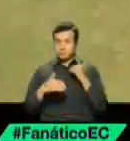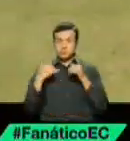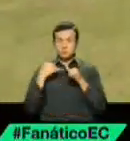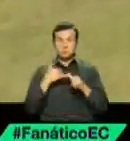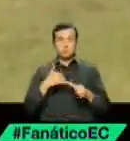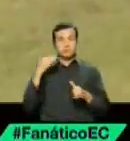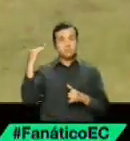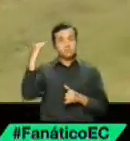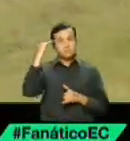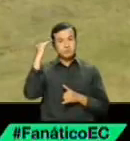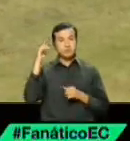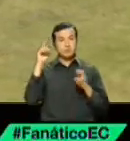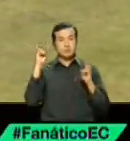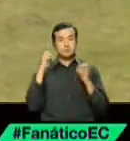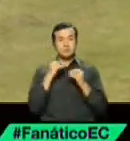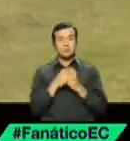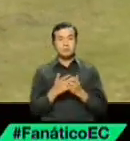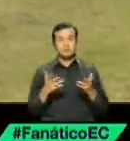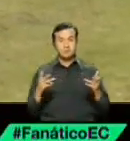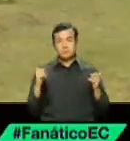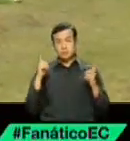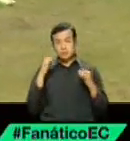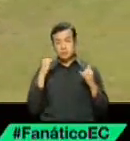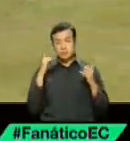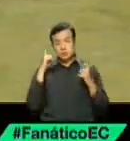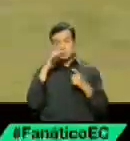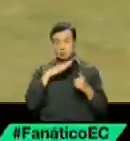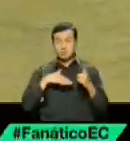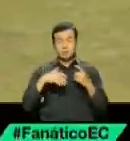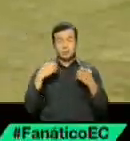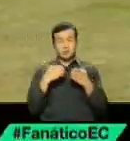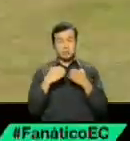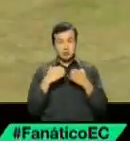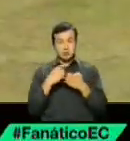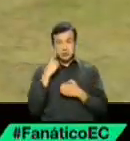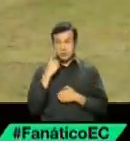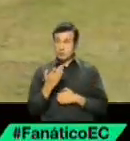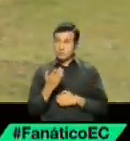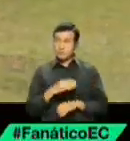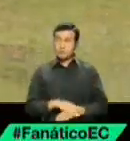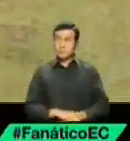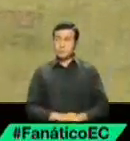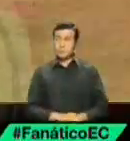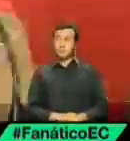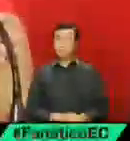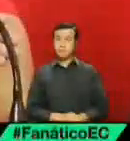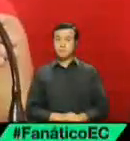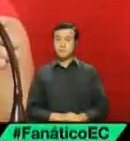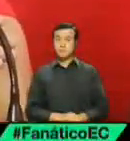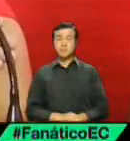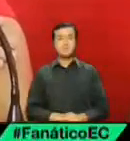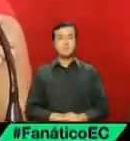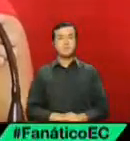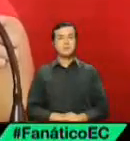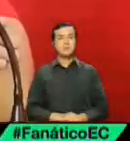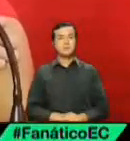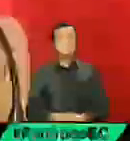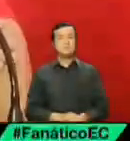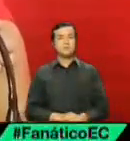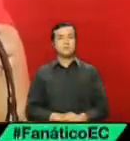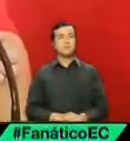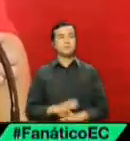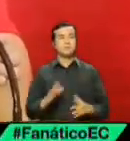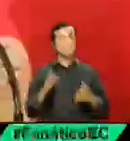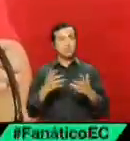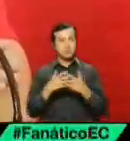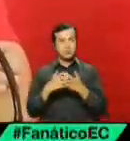Deportivo Nacional, refiriéndose al difícil momento que tiene el equipo austral. Bueno, repito, de estar